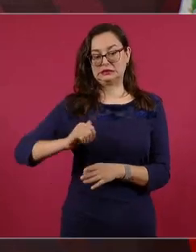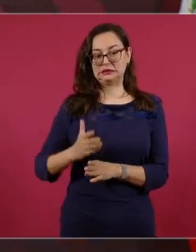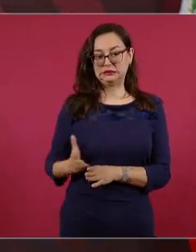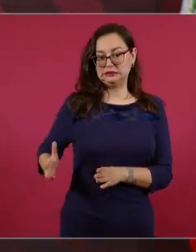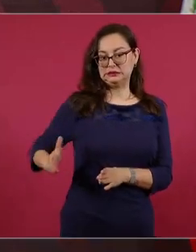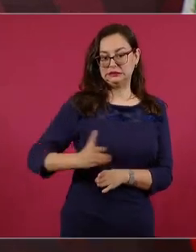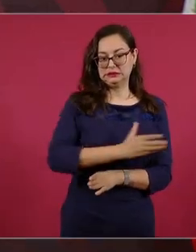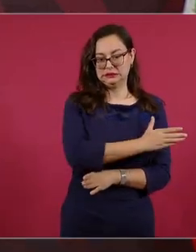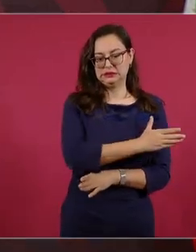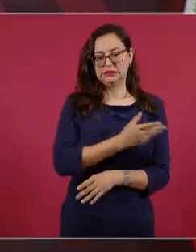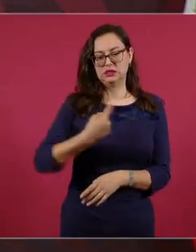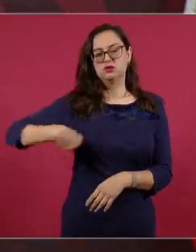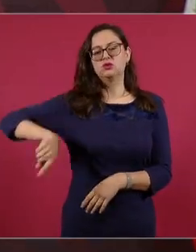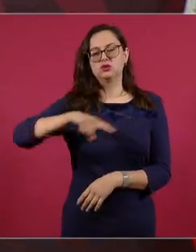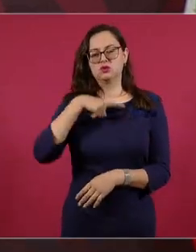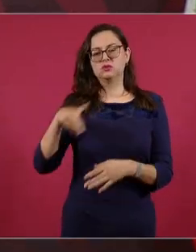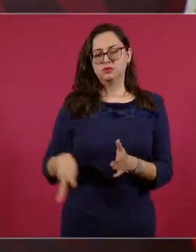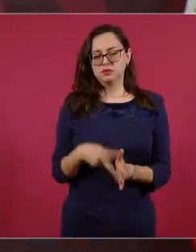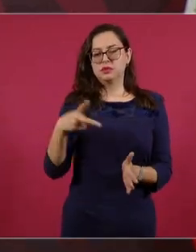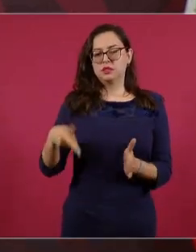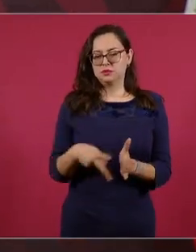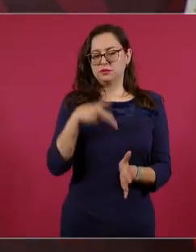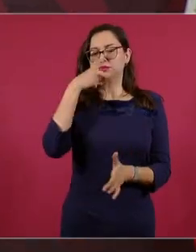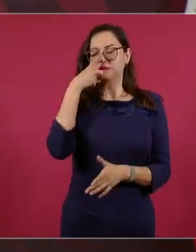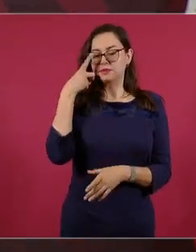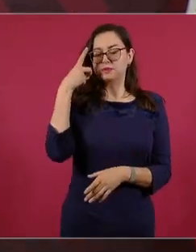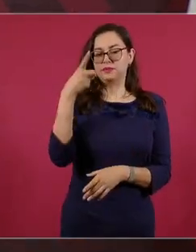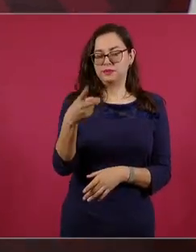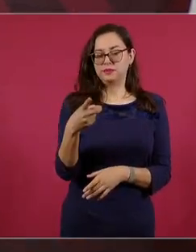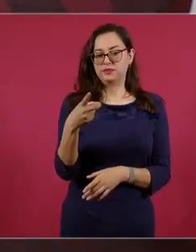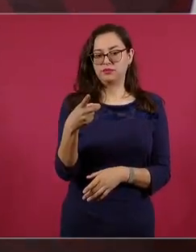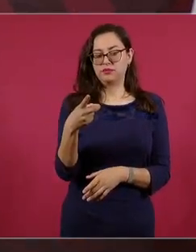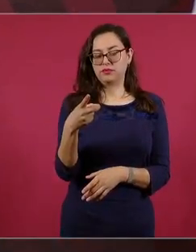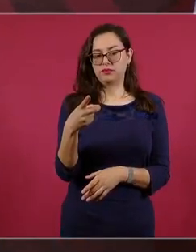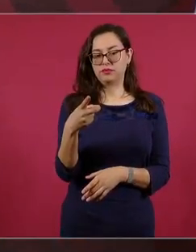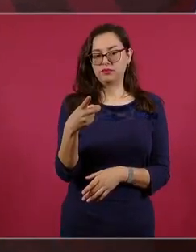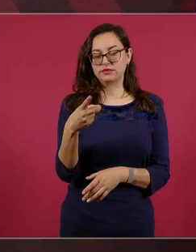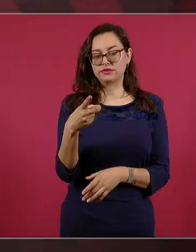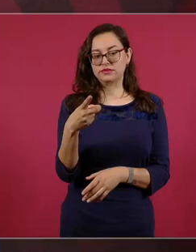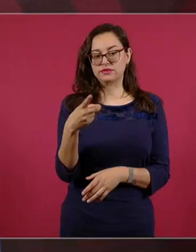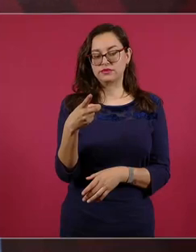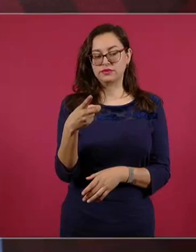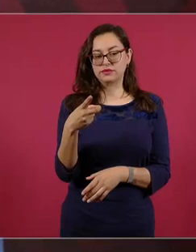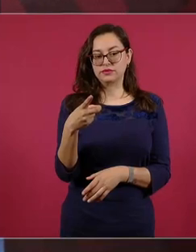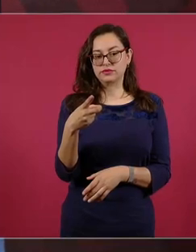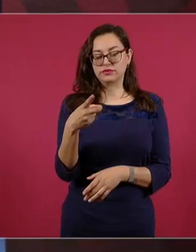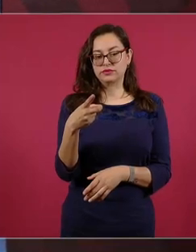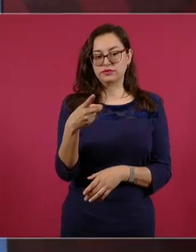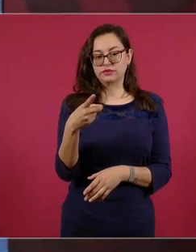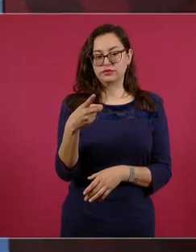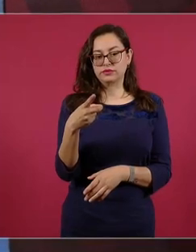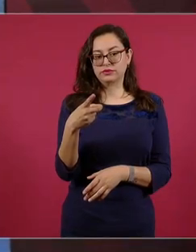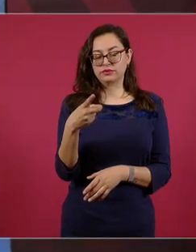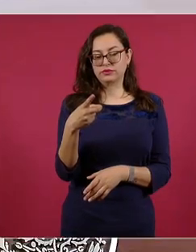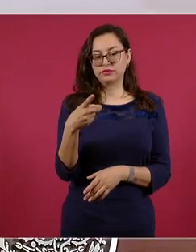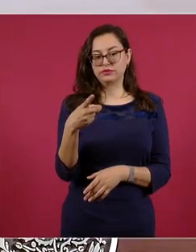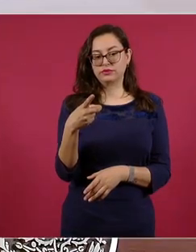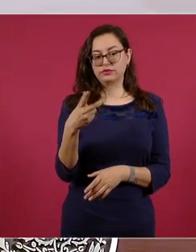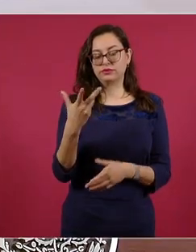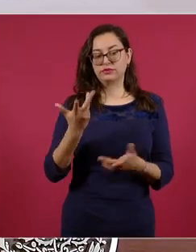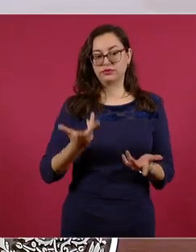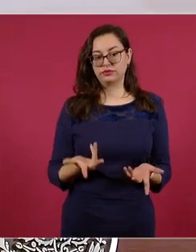ya lo hemos dicho, ¿no? Se elegía a